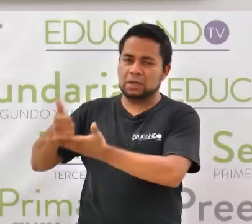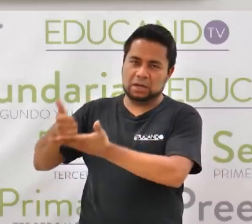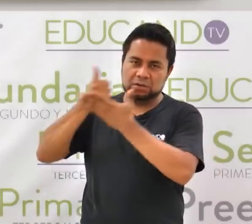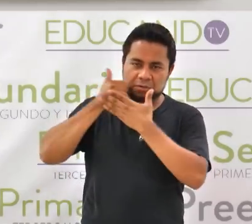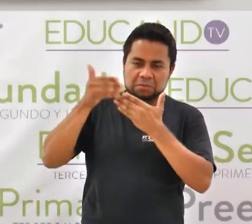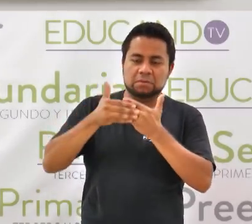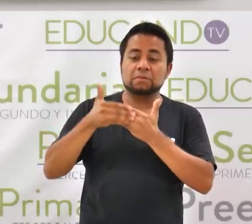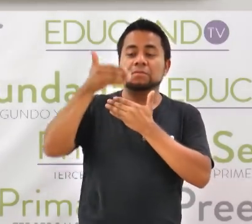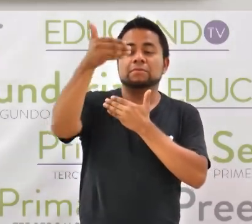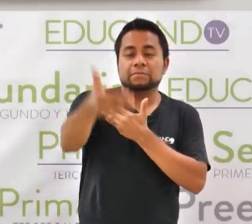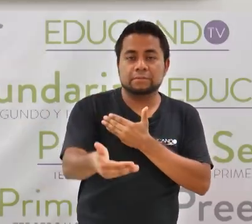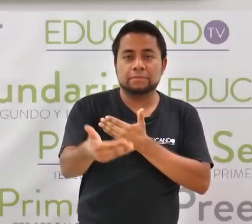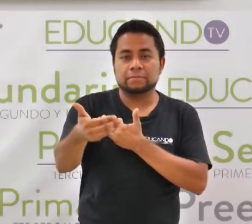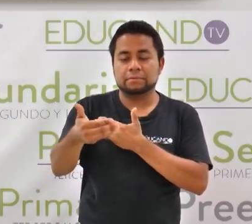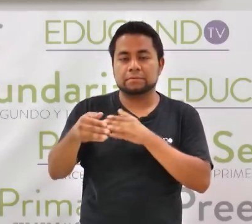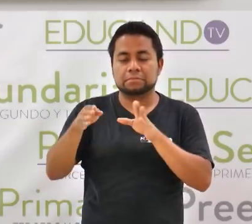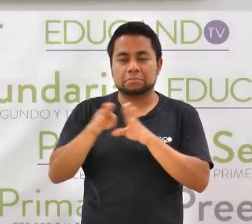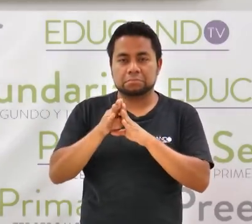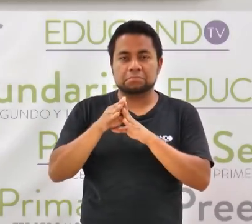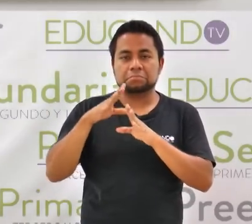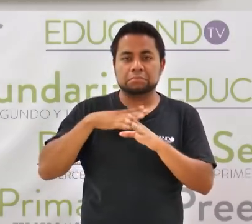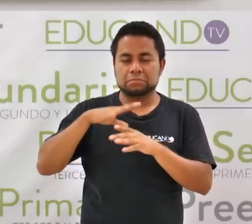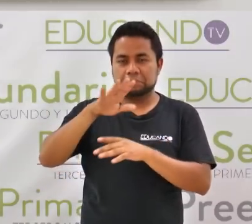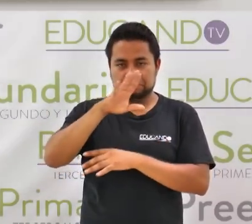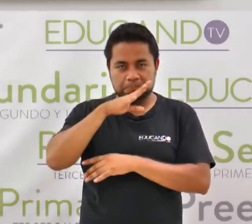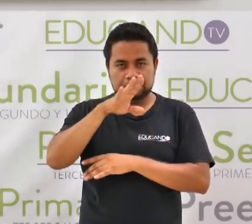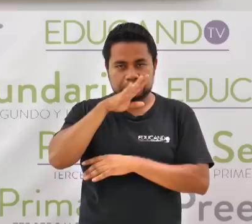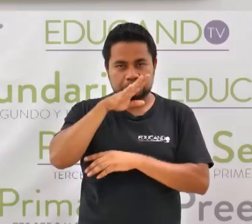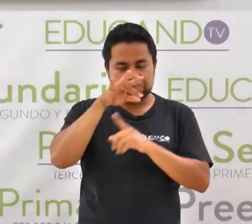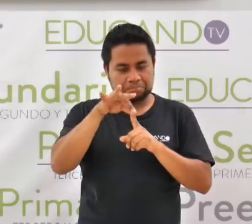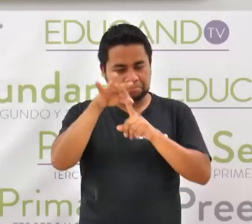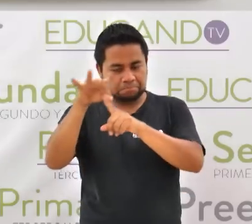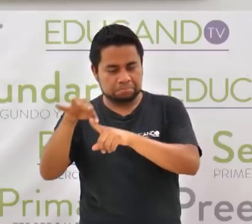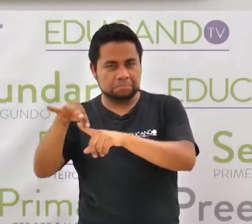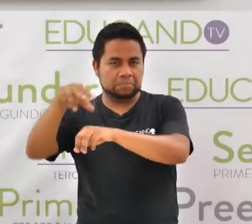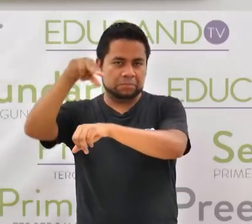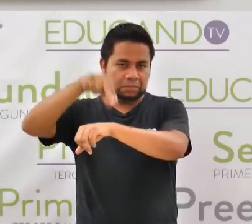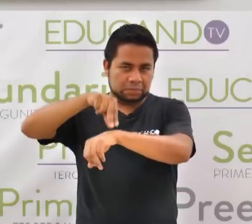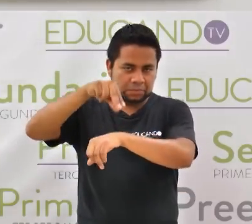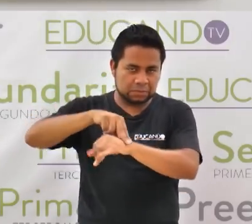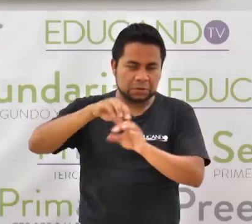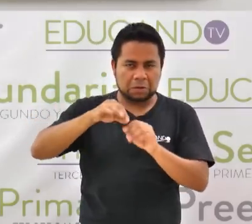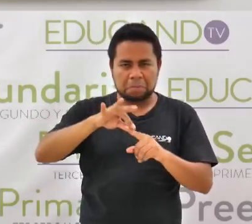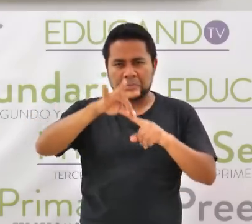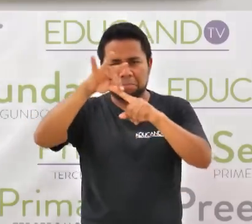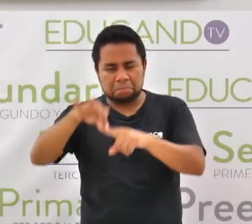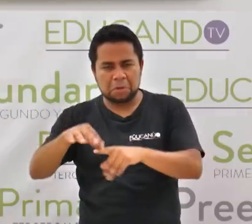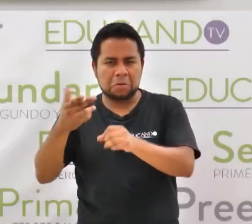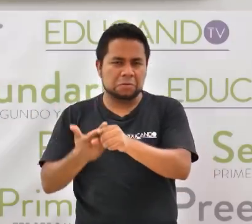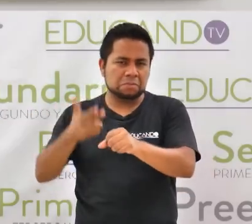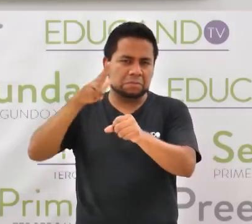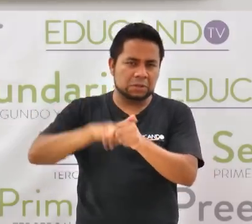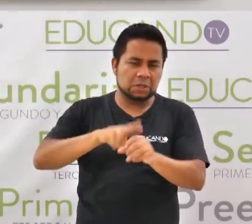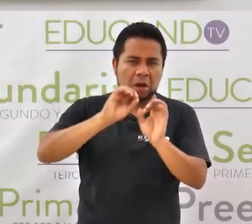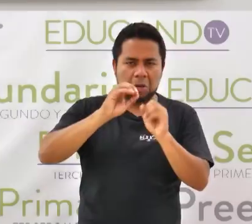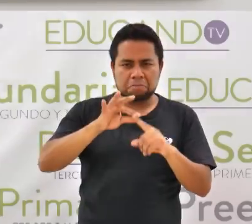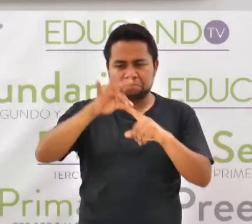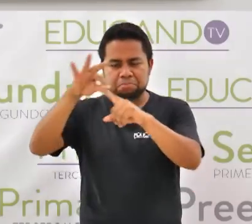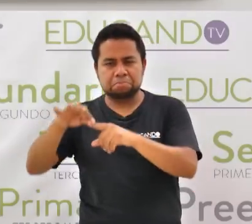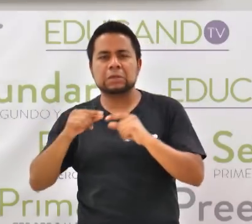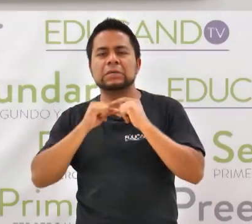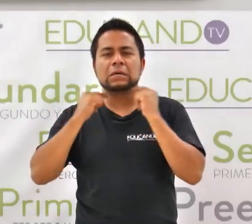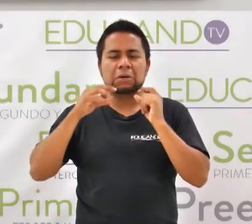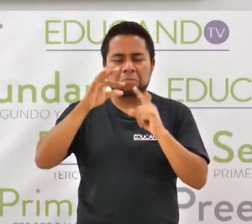la mamá, y en el otro se ve a la mamá que lo lleva con un doctor, o con una clínica, o con